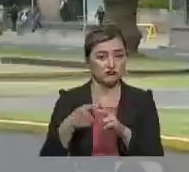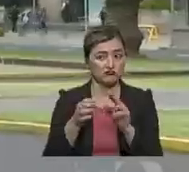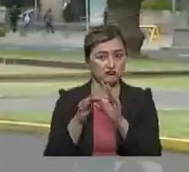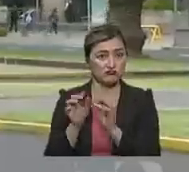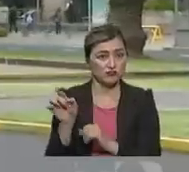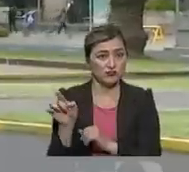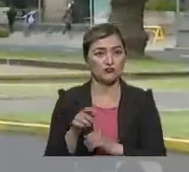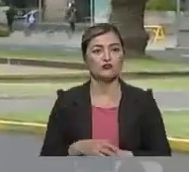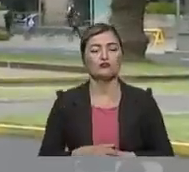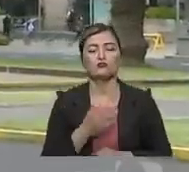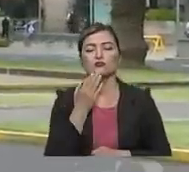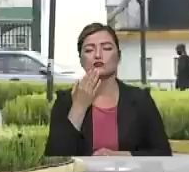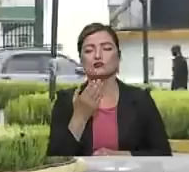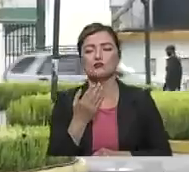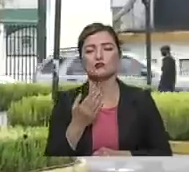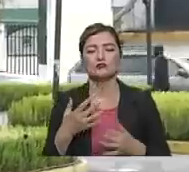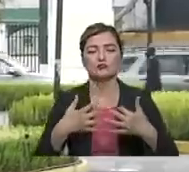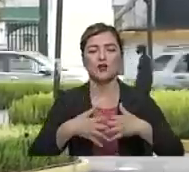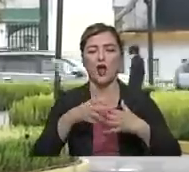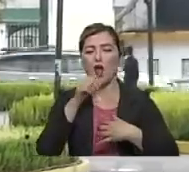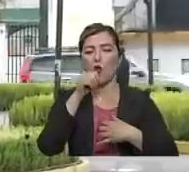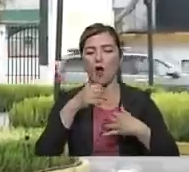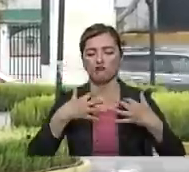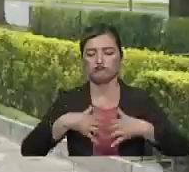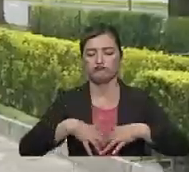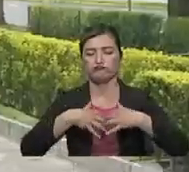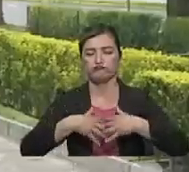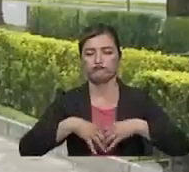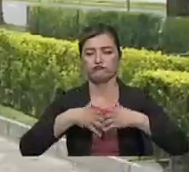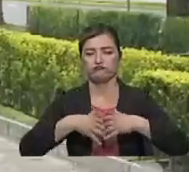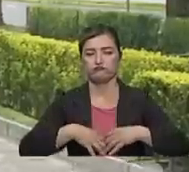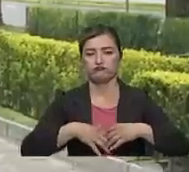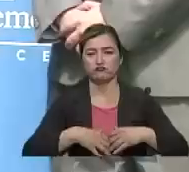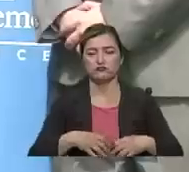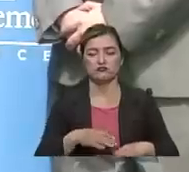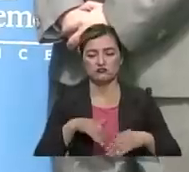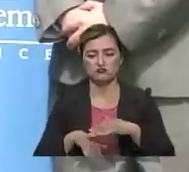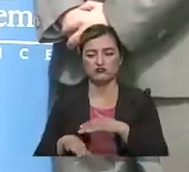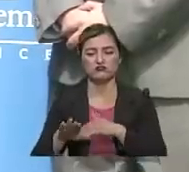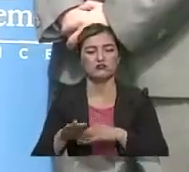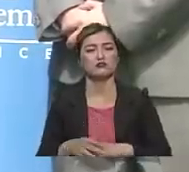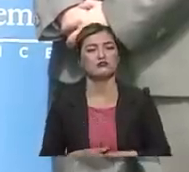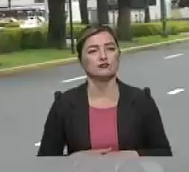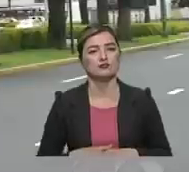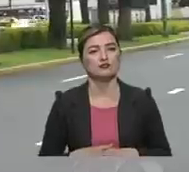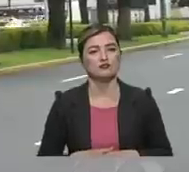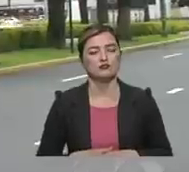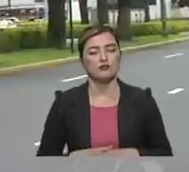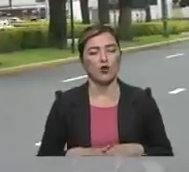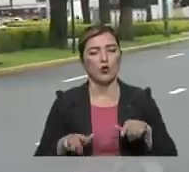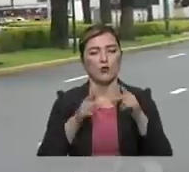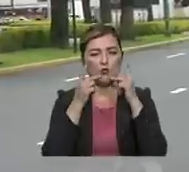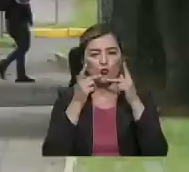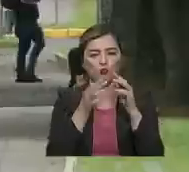que lo hacemos se hace con una planta de tratamiento de aguas, reciclándolas. Hasta el momento han sido apadrinados 22